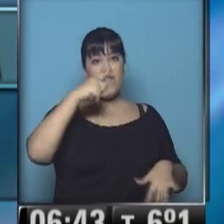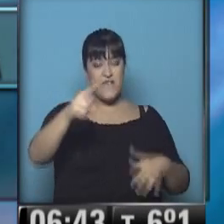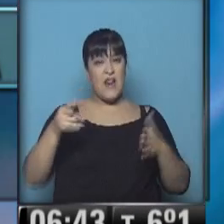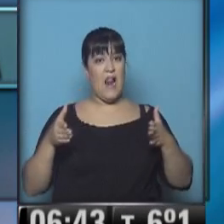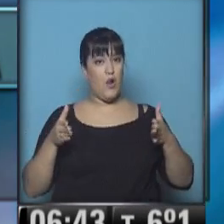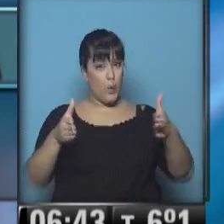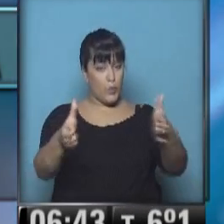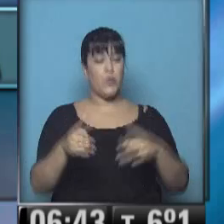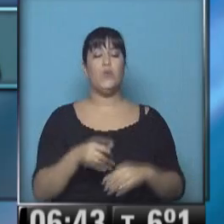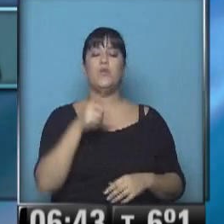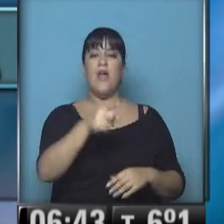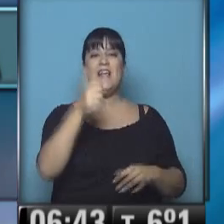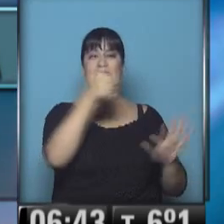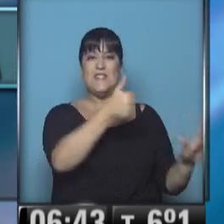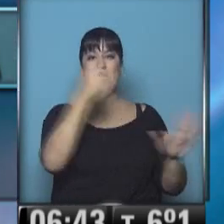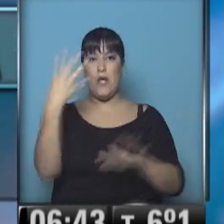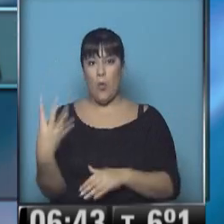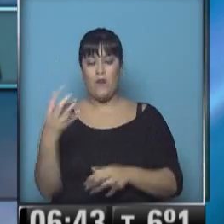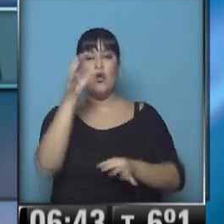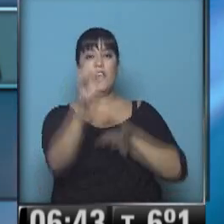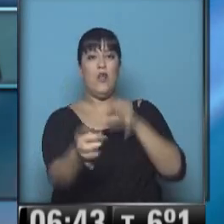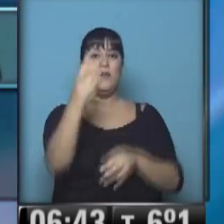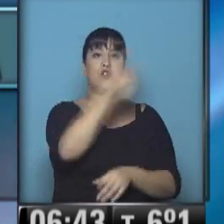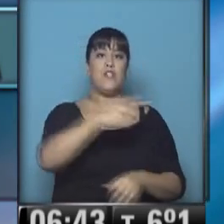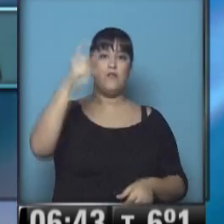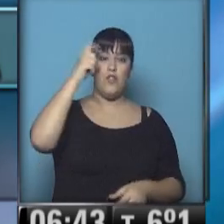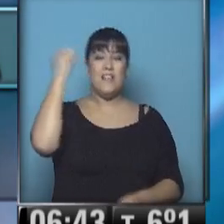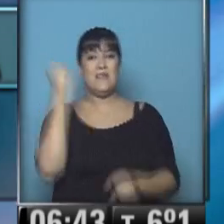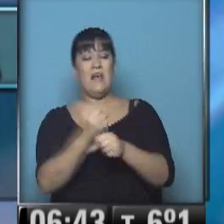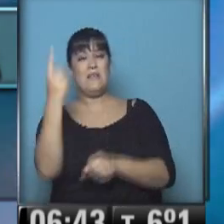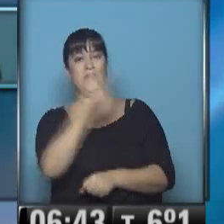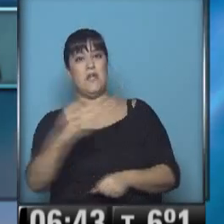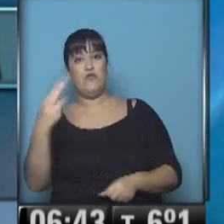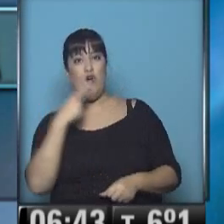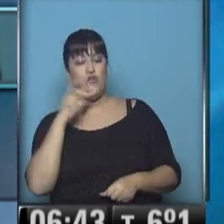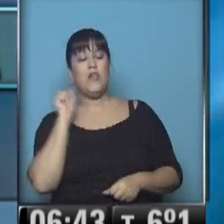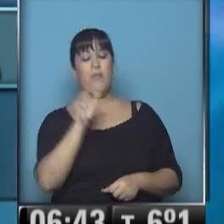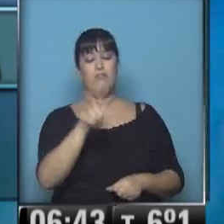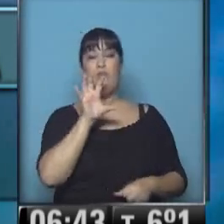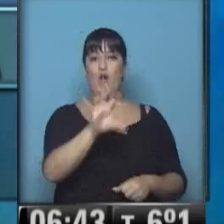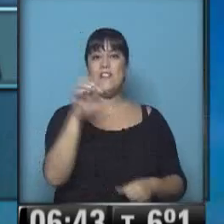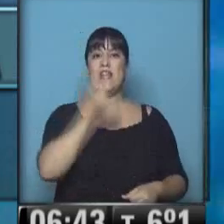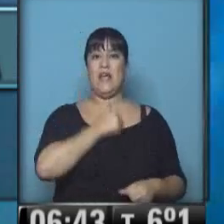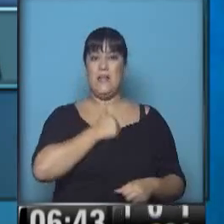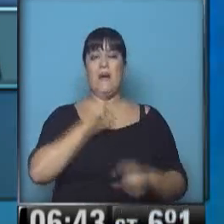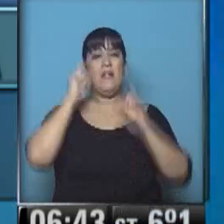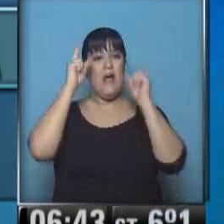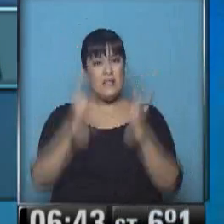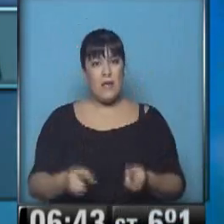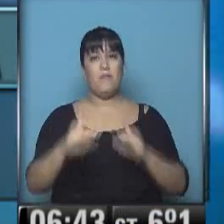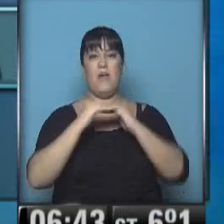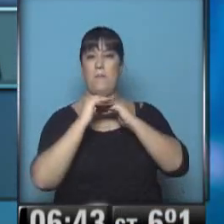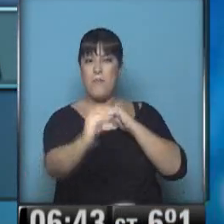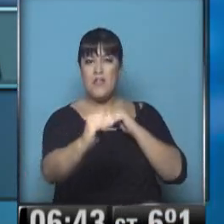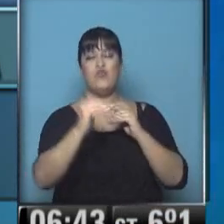de hoy, en la ruta 64, kilómetro 110 al 111, en Catamarca, también con calzada y